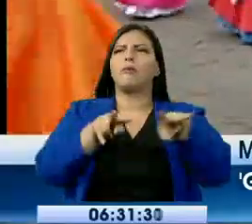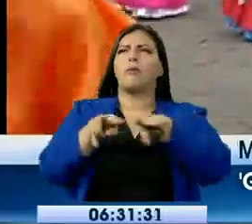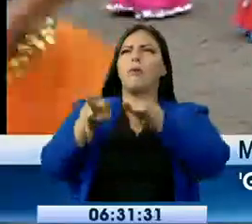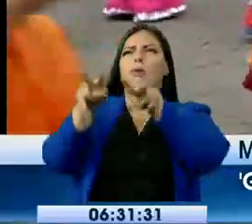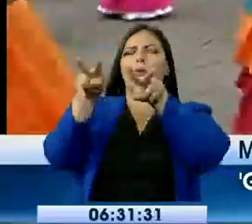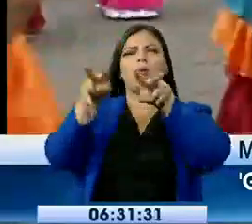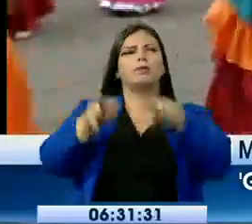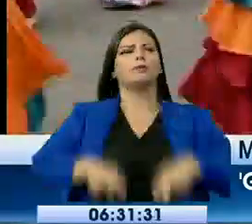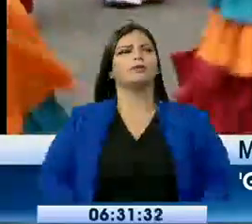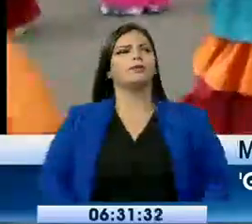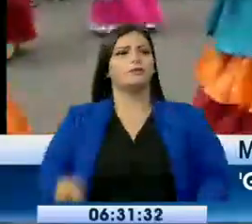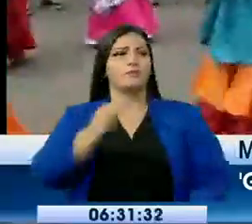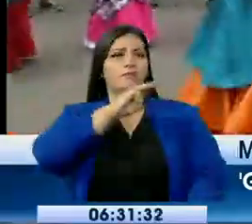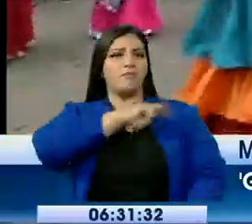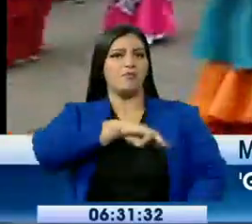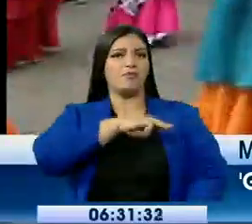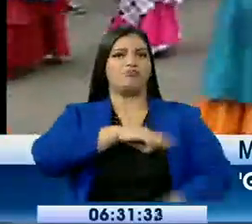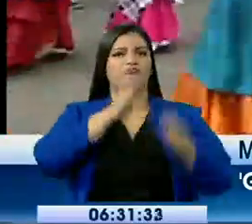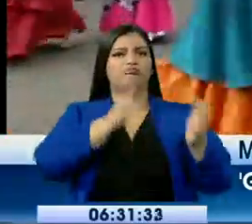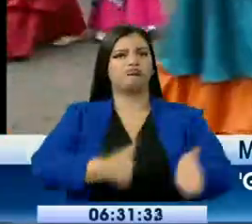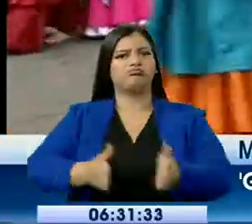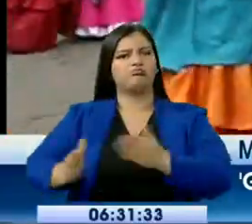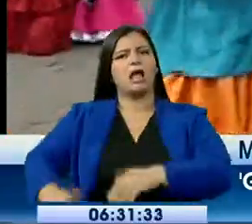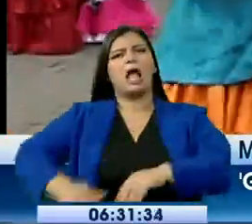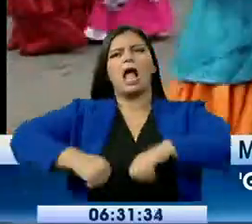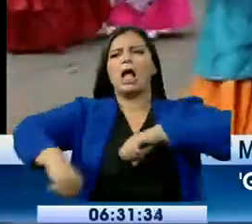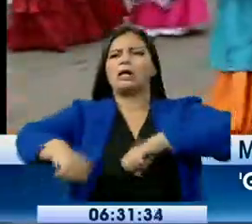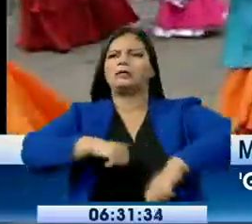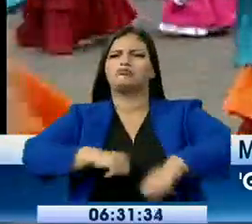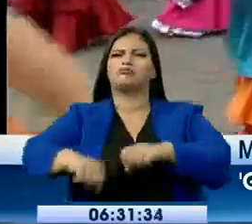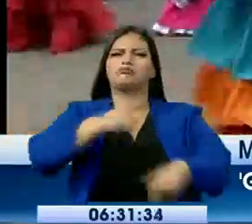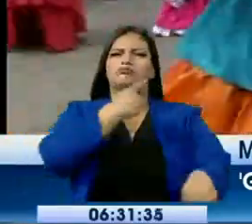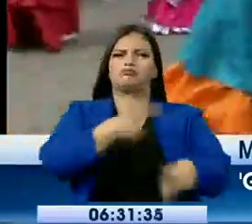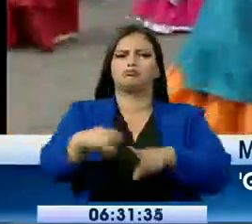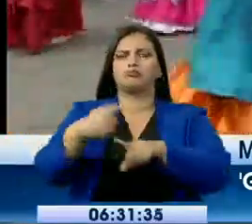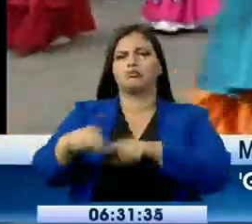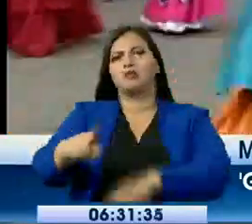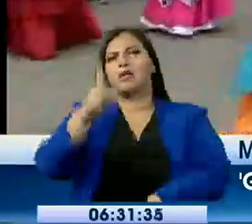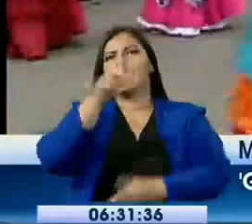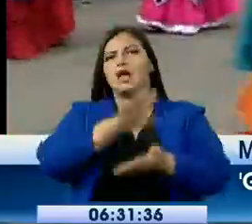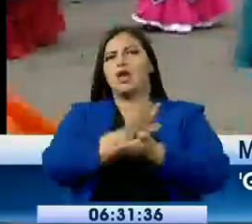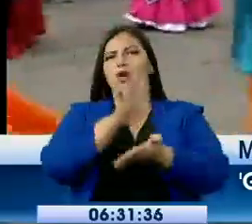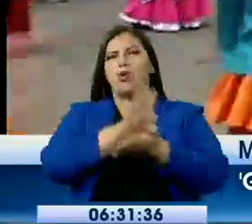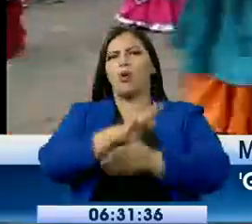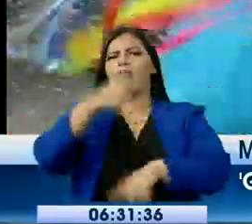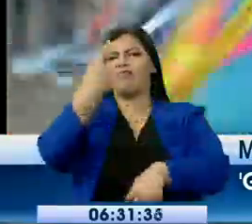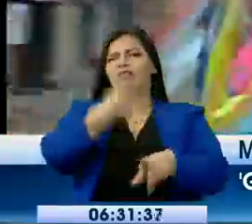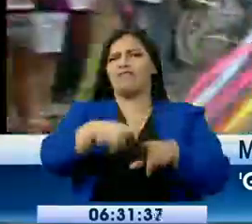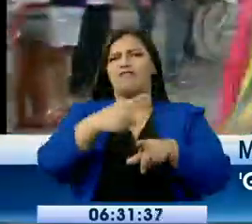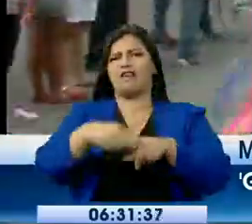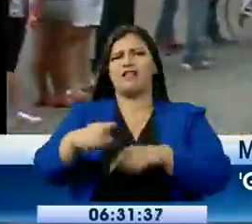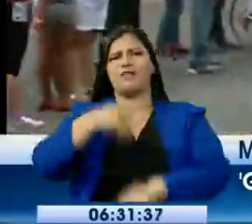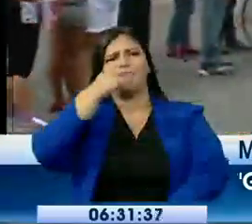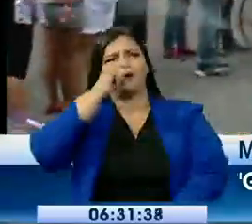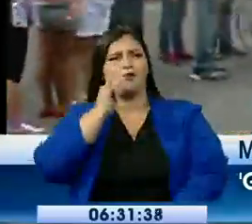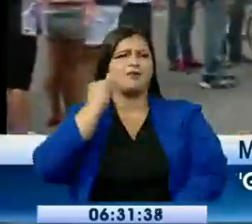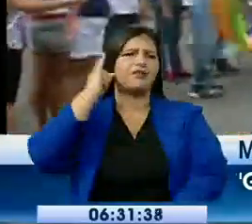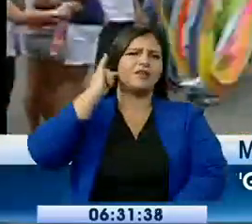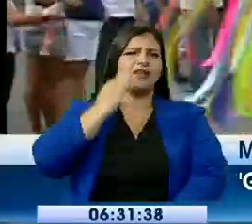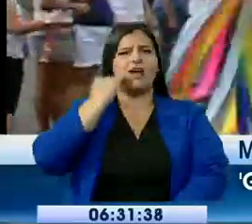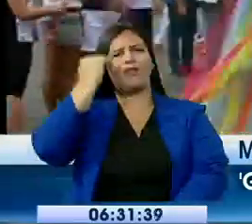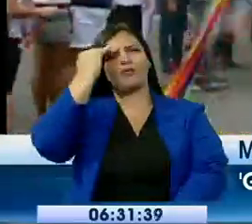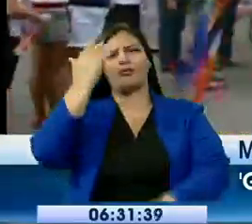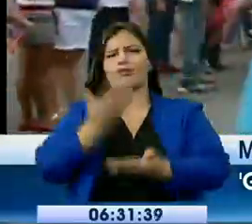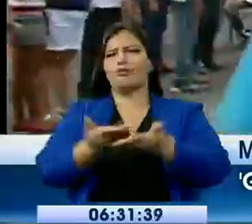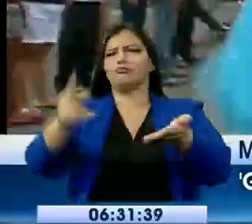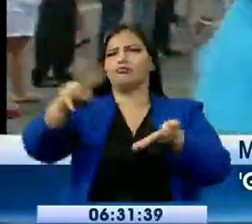porteño. Más de 1000 bailarines de diferentes escuelas participaron en la comparsa, de la que muchos gozaron la tarde del sábado.